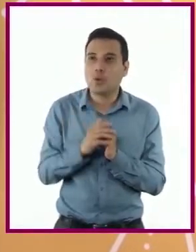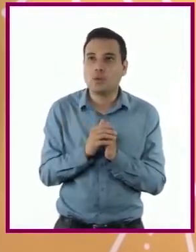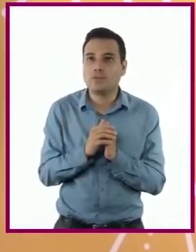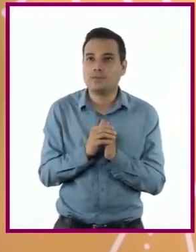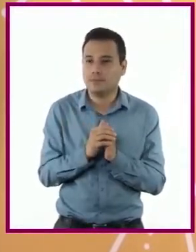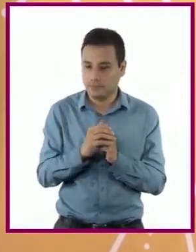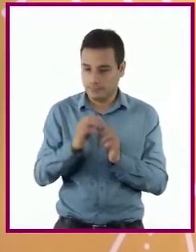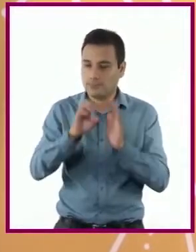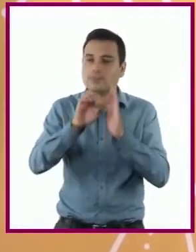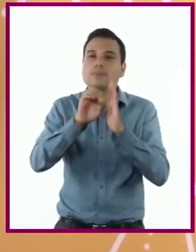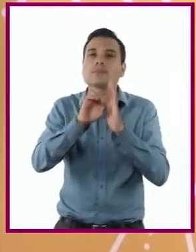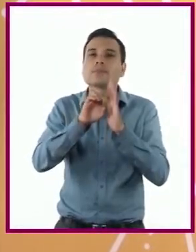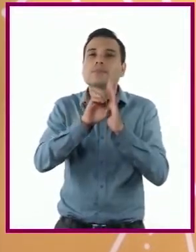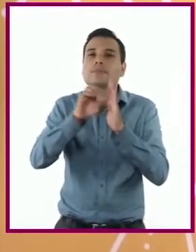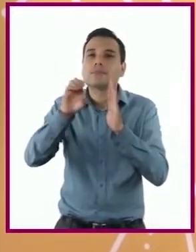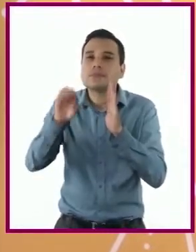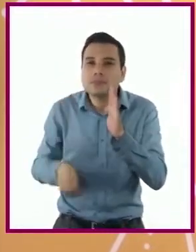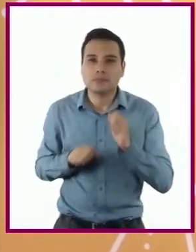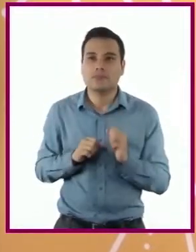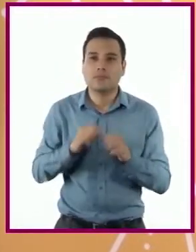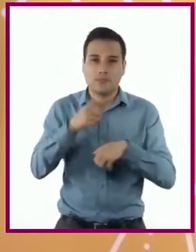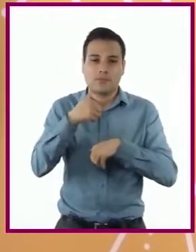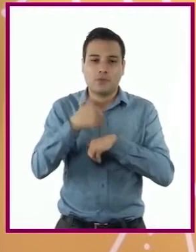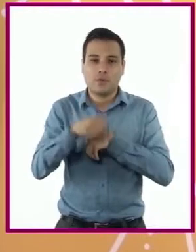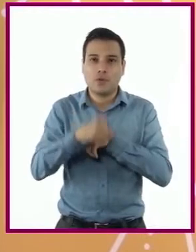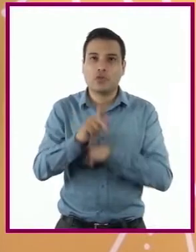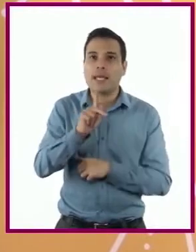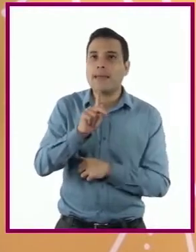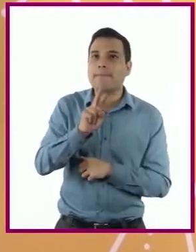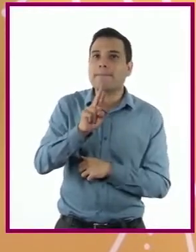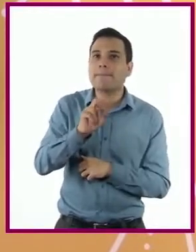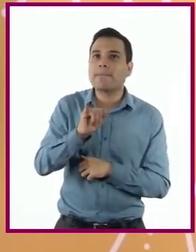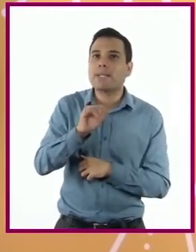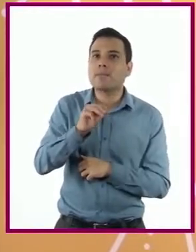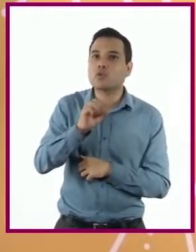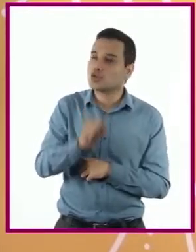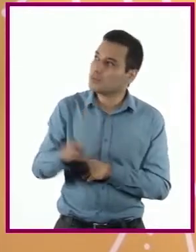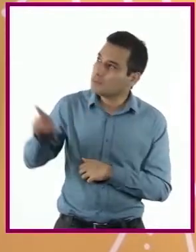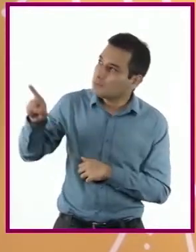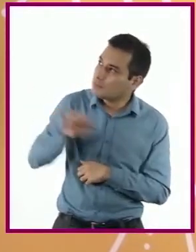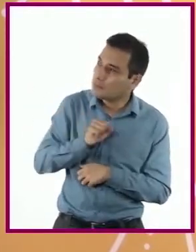¿serías capaz de encontrar los números primos que originan el número